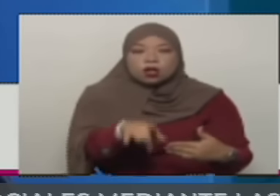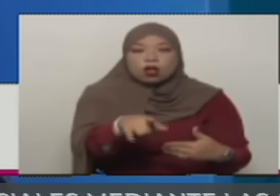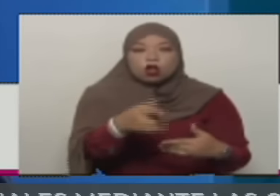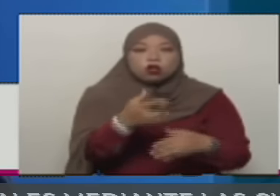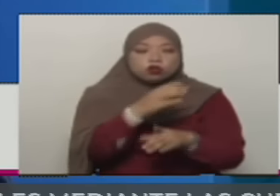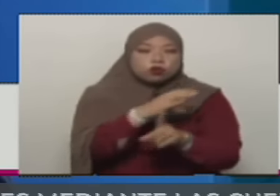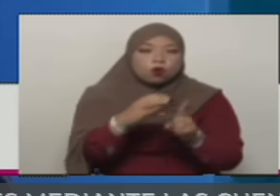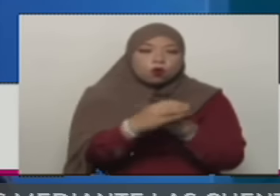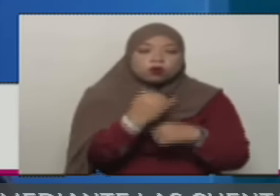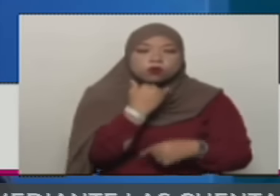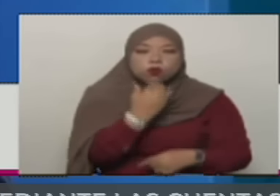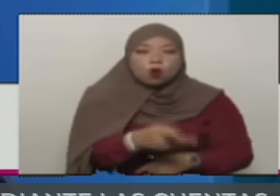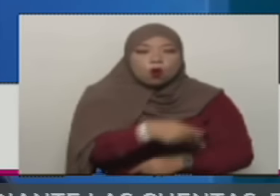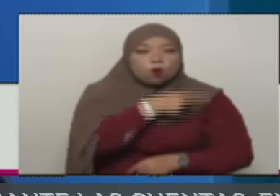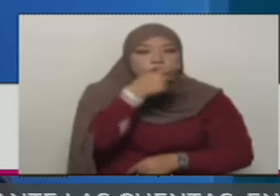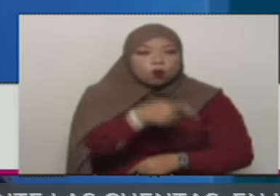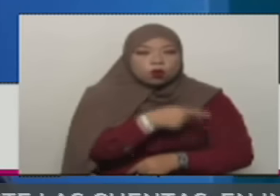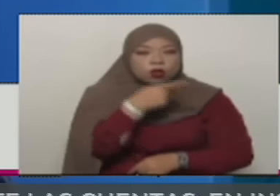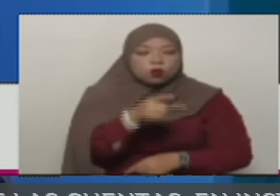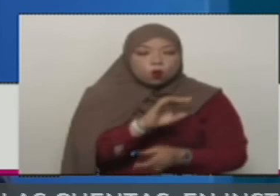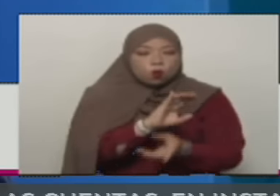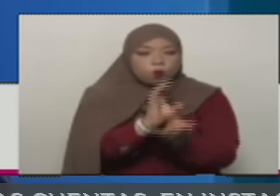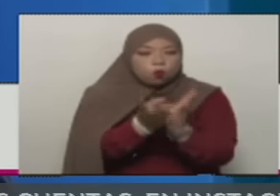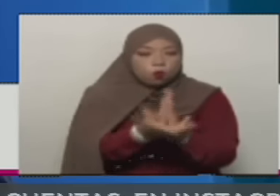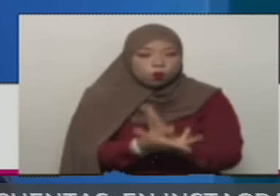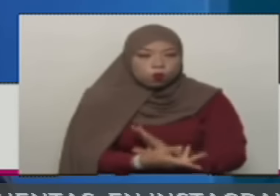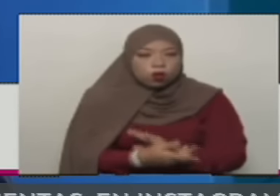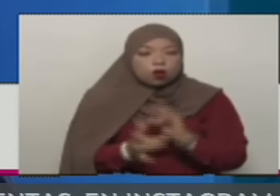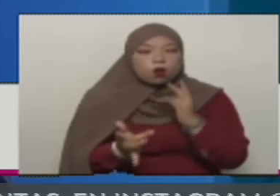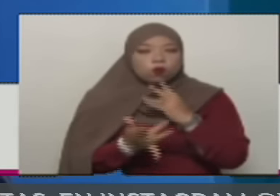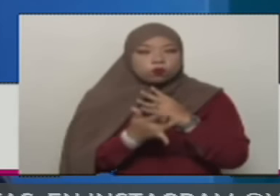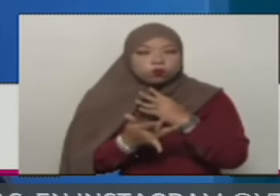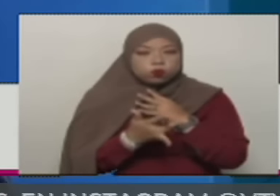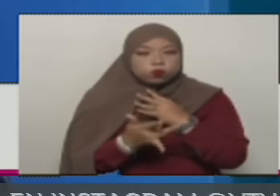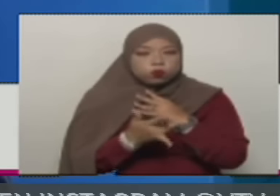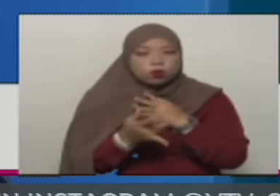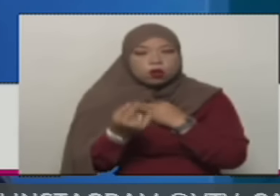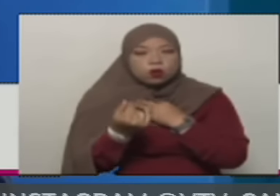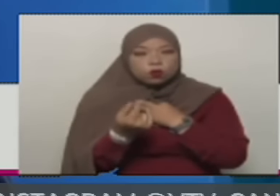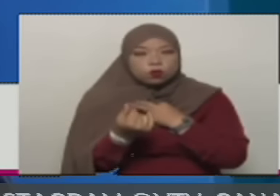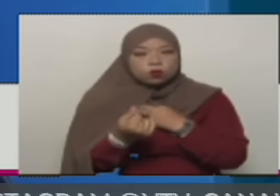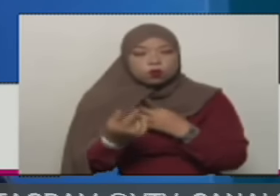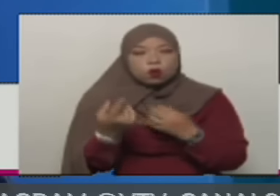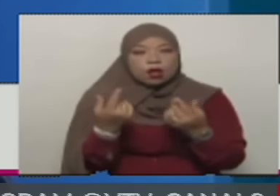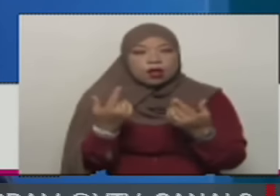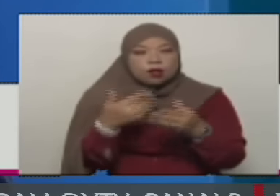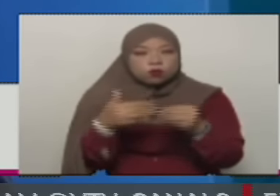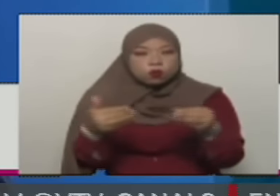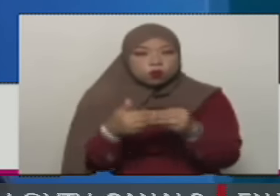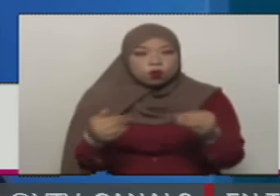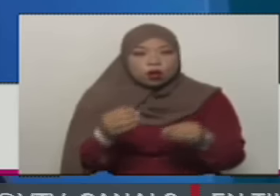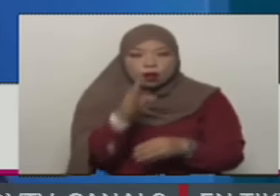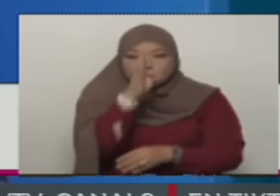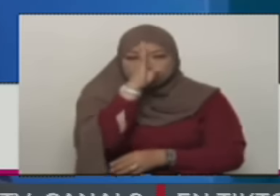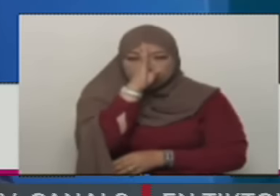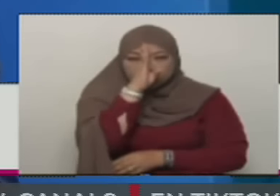cultural, político, geopolítico, tecnológico, económico, monetario, financiero,